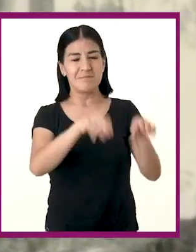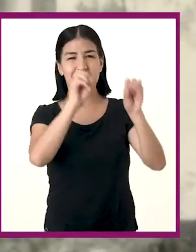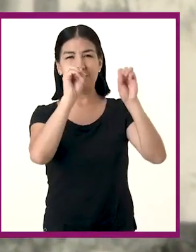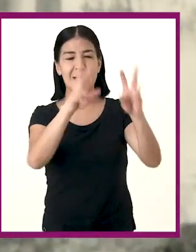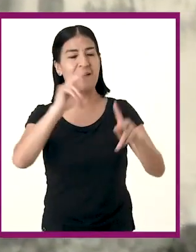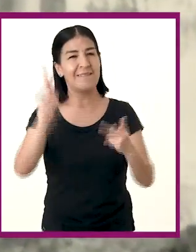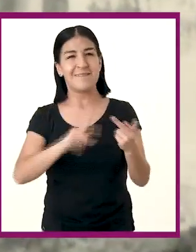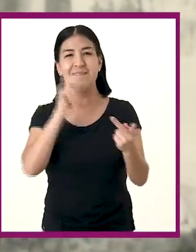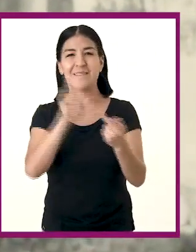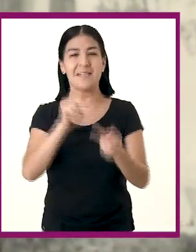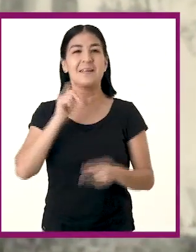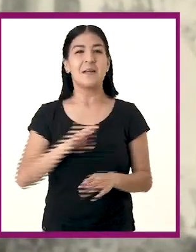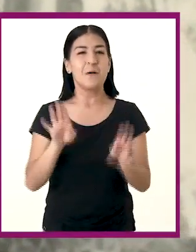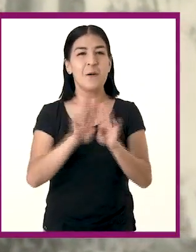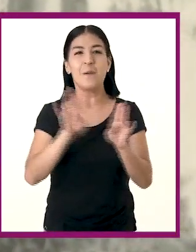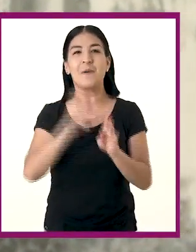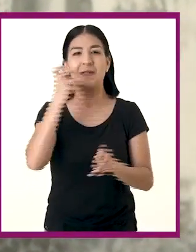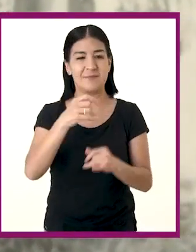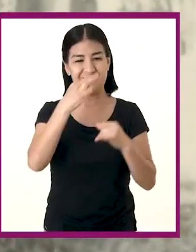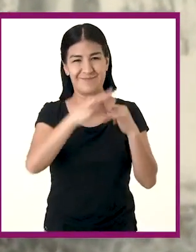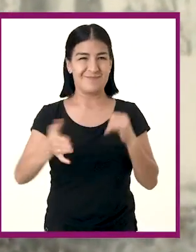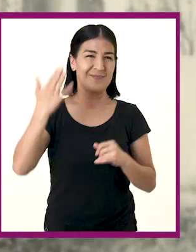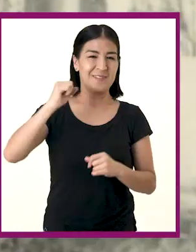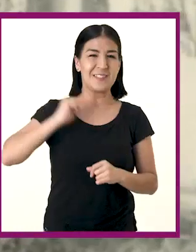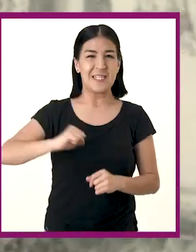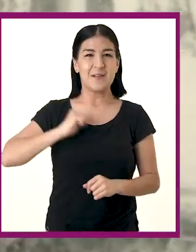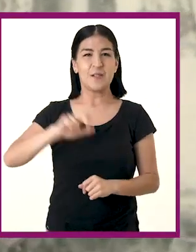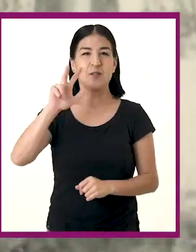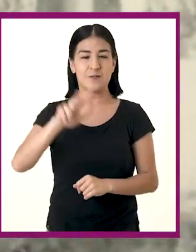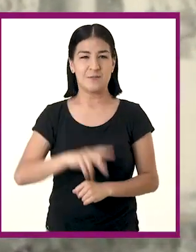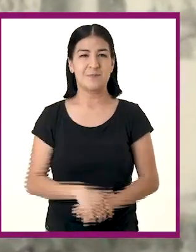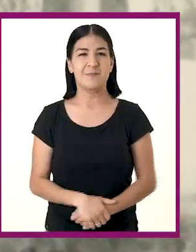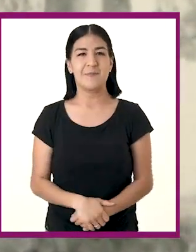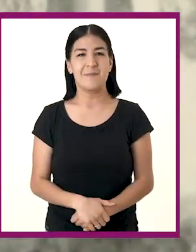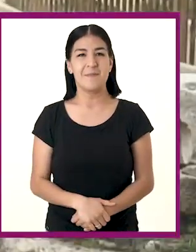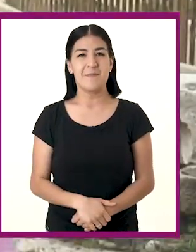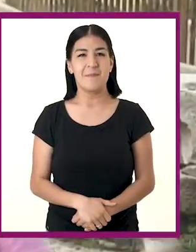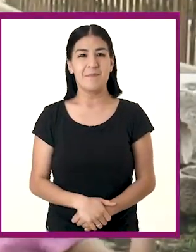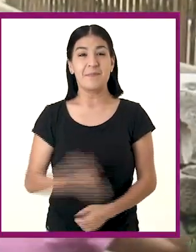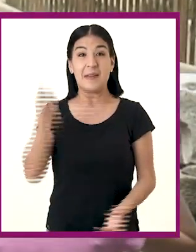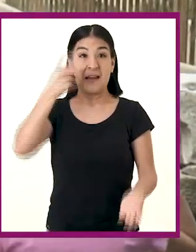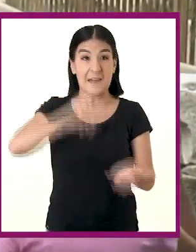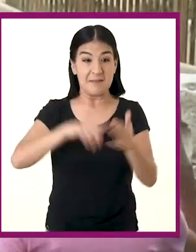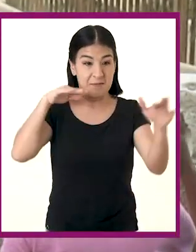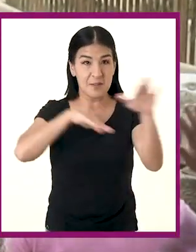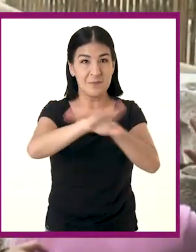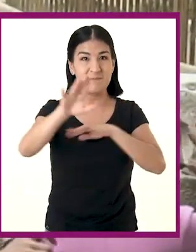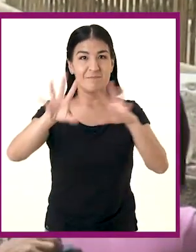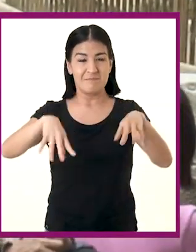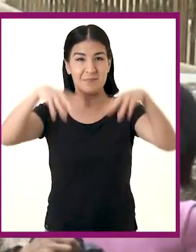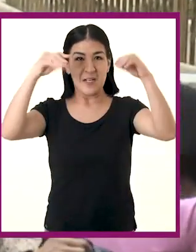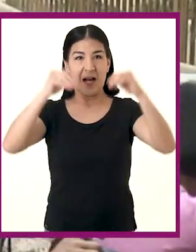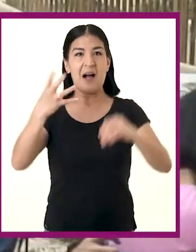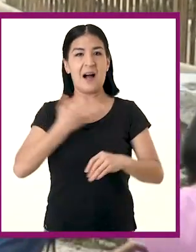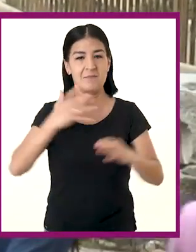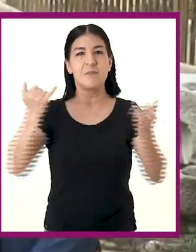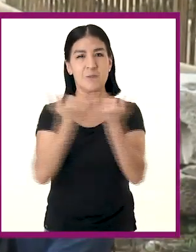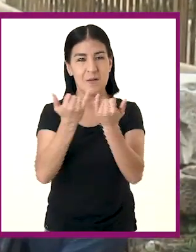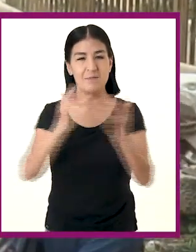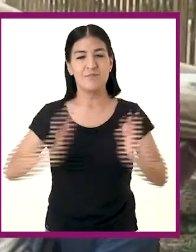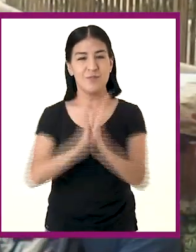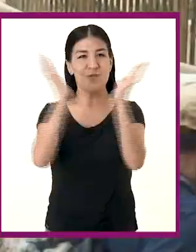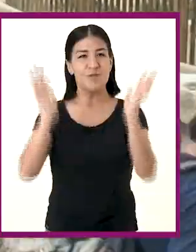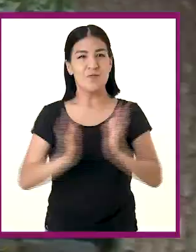con el brillo perfecto, fue construido a finales del siglo XVIII para la dinastía Qing. Dentro del palacio